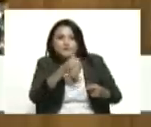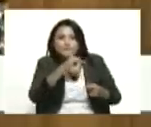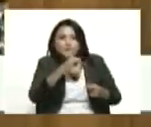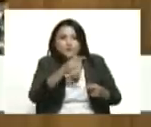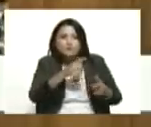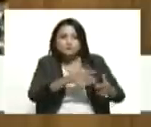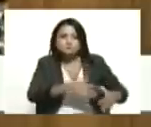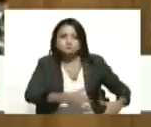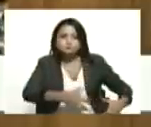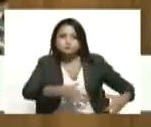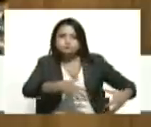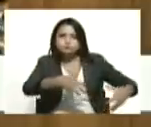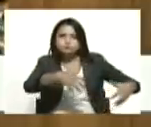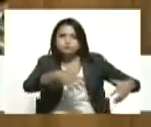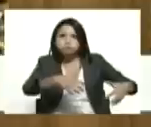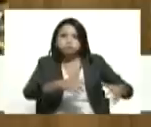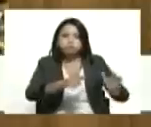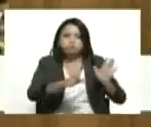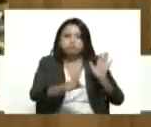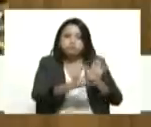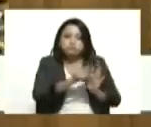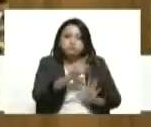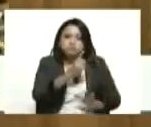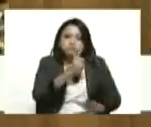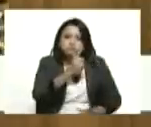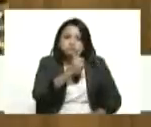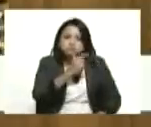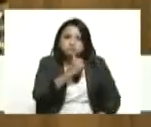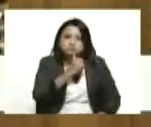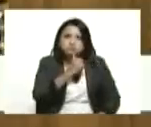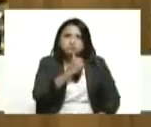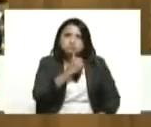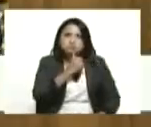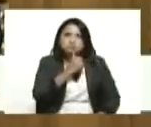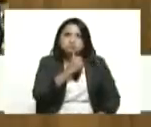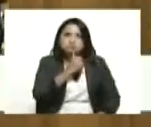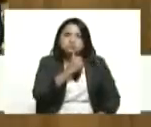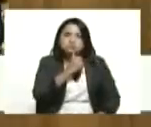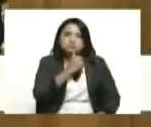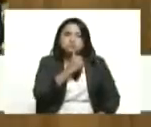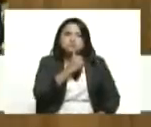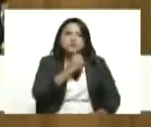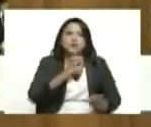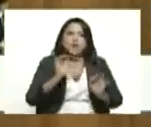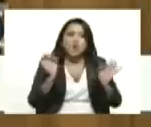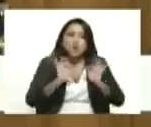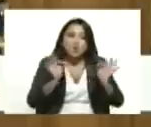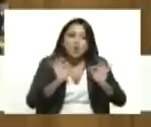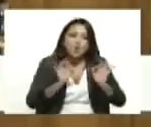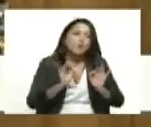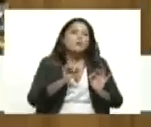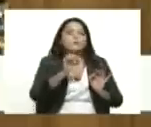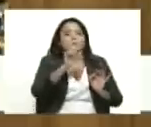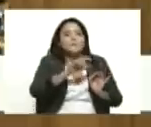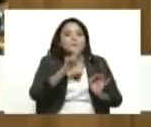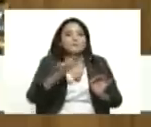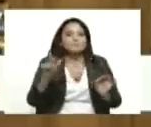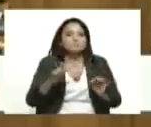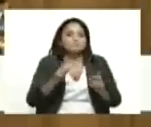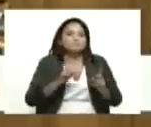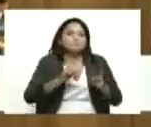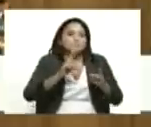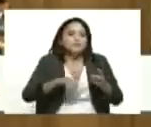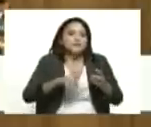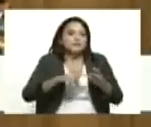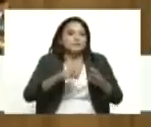se derive de actividades ilícitas o delictivas anteriores a la acción de extinción de dominio, o de las personas que se hayan podido lucrar o